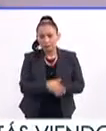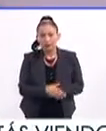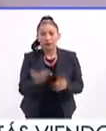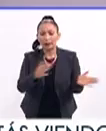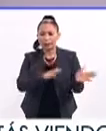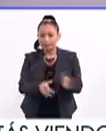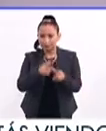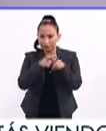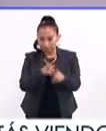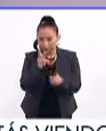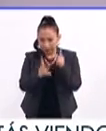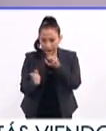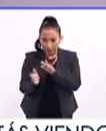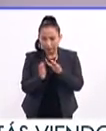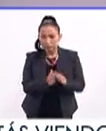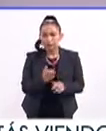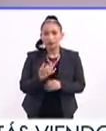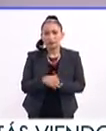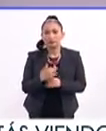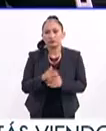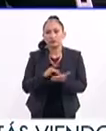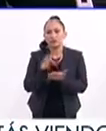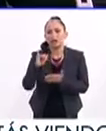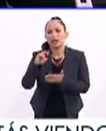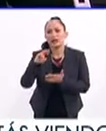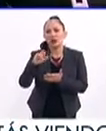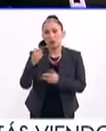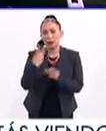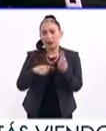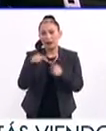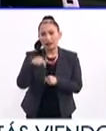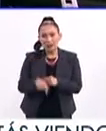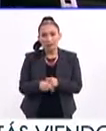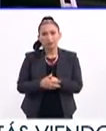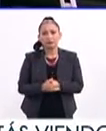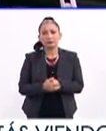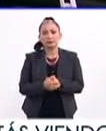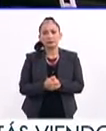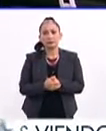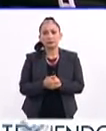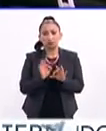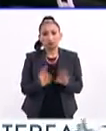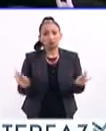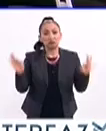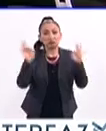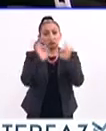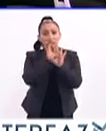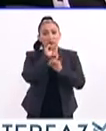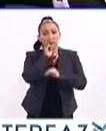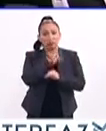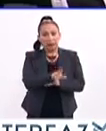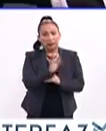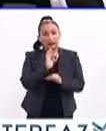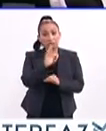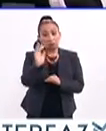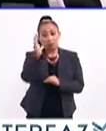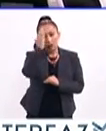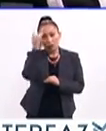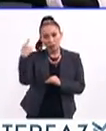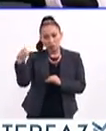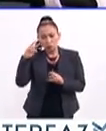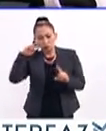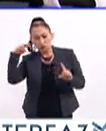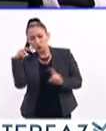seguir platicando de esto. Gracias, Ivonne, por estar con nosotros. Pues importante también ir reconociendo desde